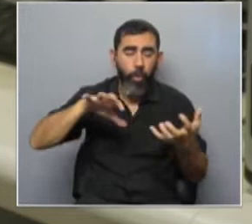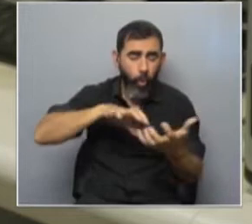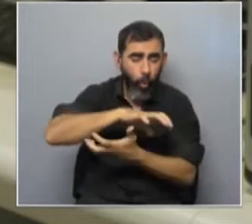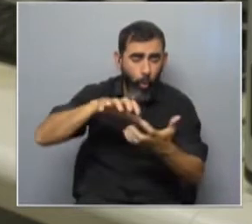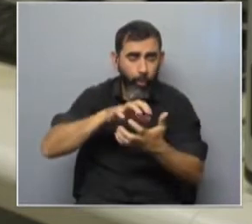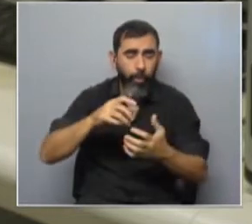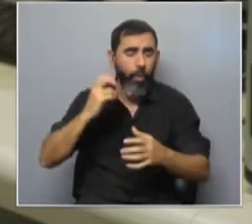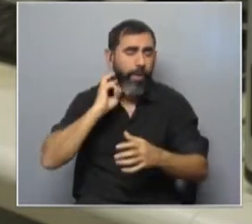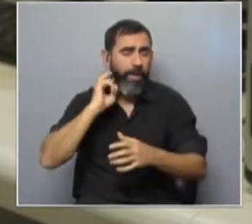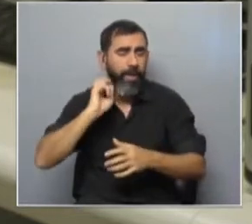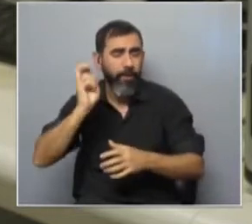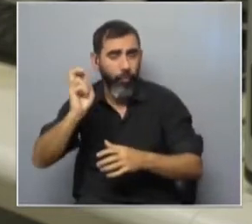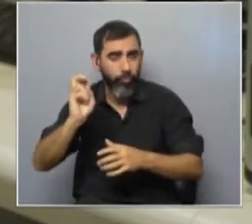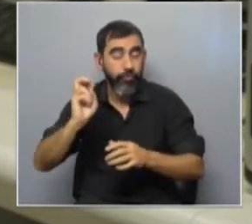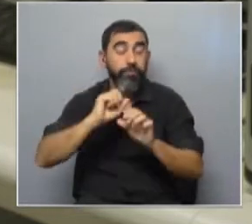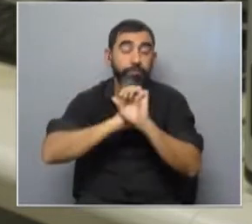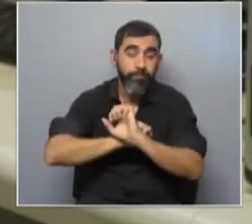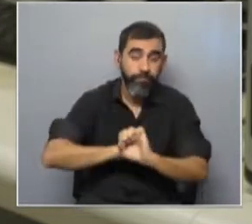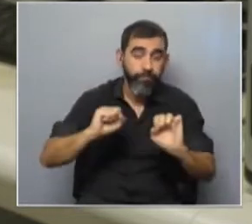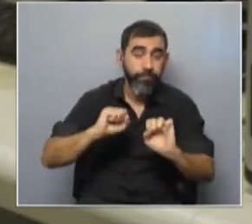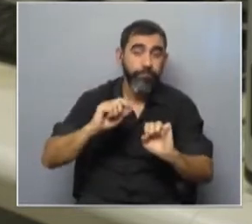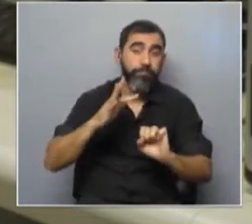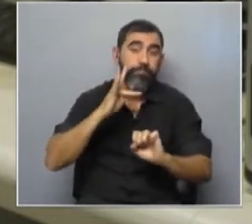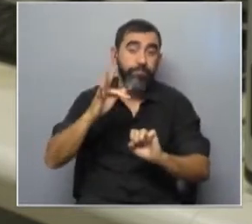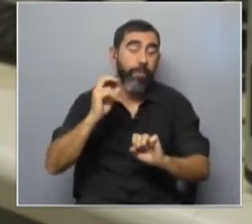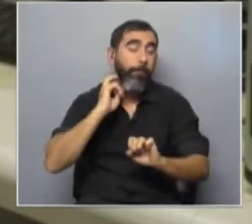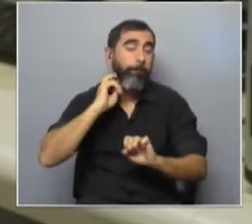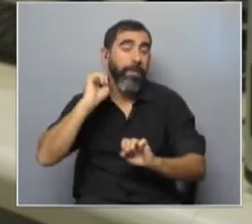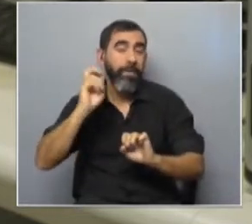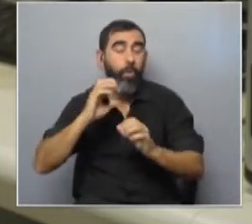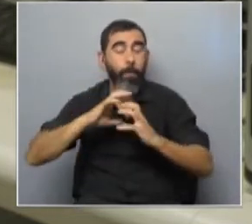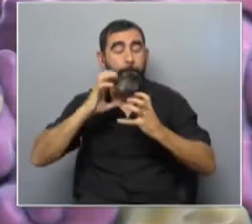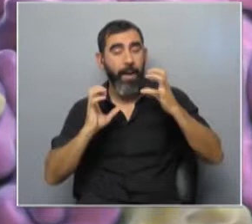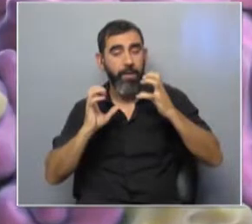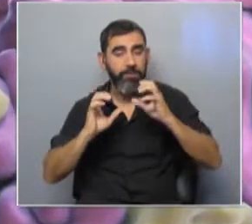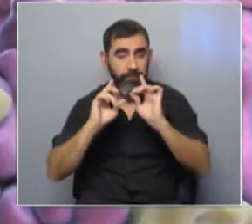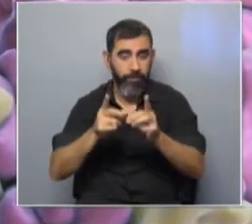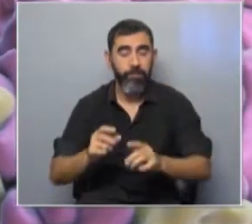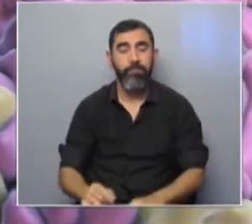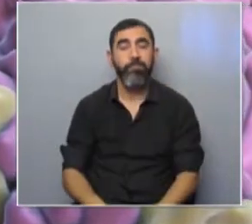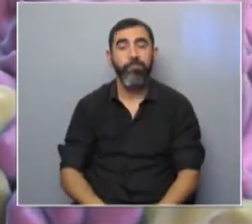a nivel del sistema nervioso y puede desencadenar, por ejemplo, en una meningitis o en una parálisis.